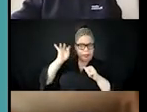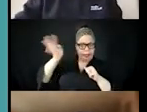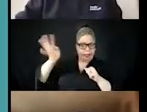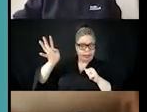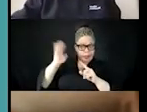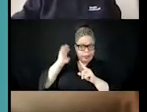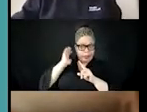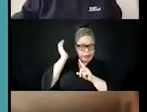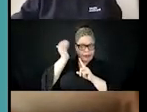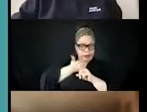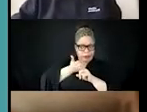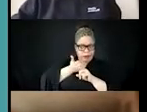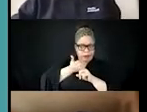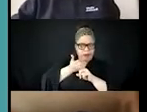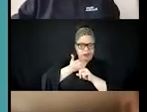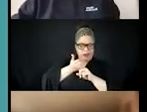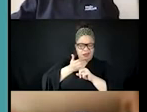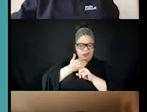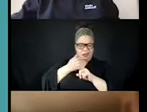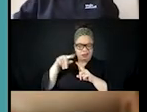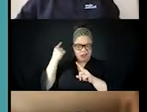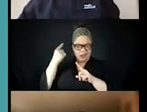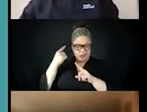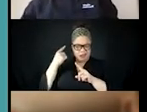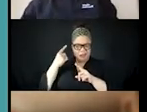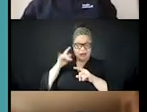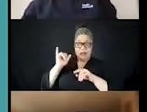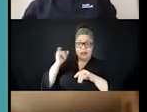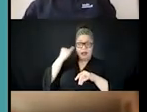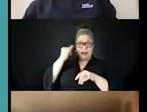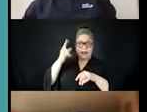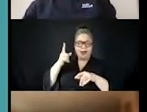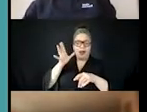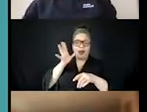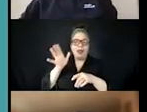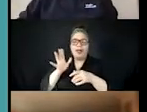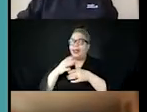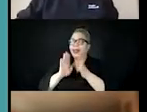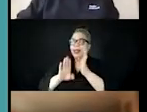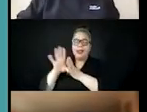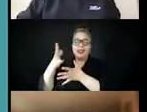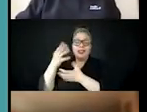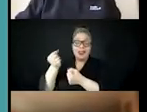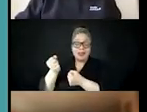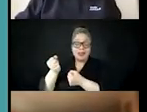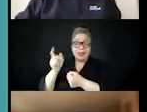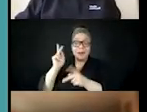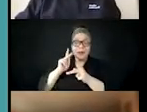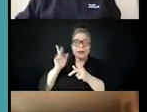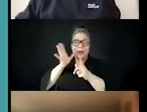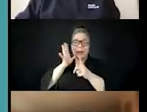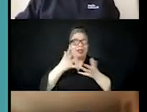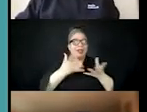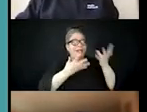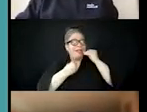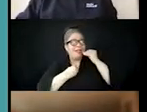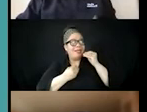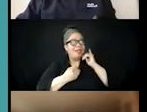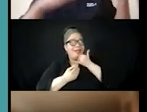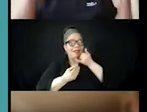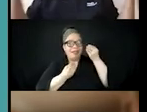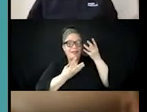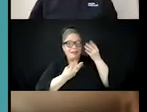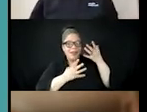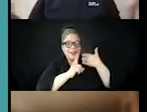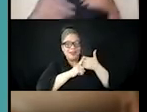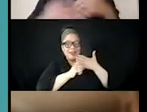confianza para poder absorber esta desinformación sin hacer pregunta alguna sobre la autoridad